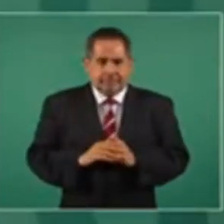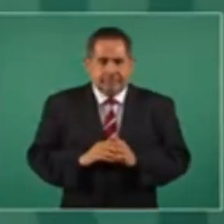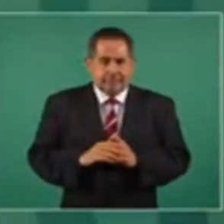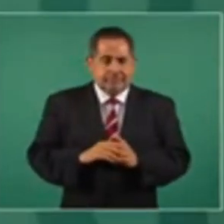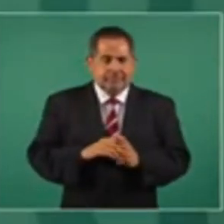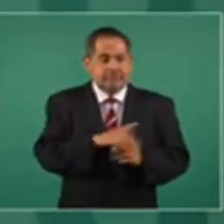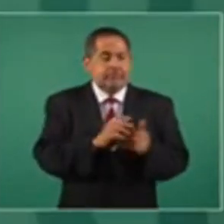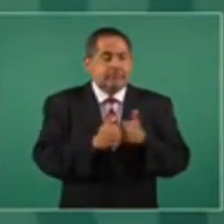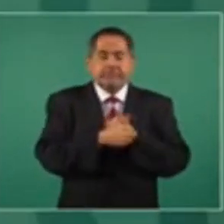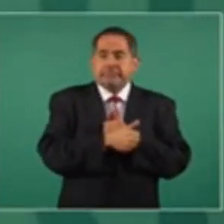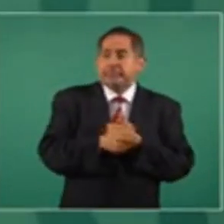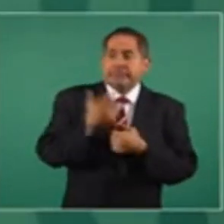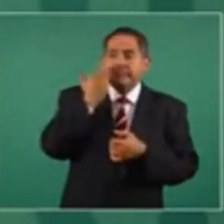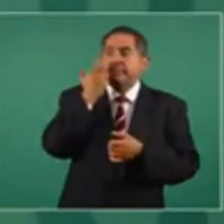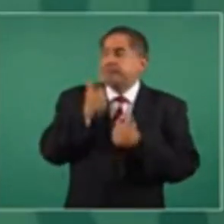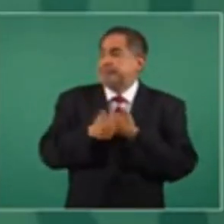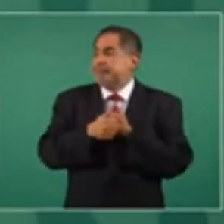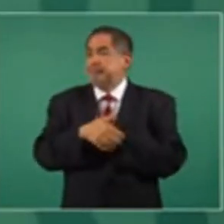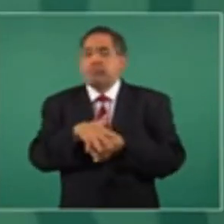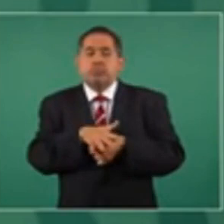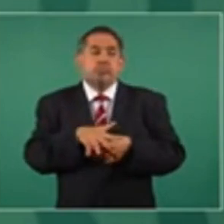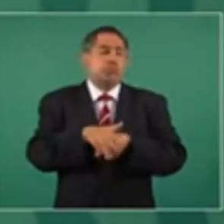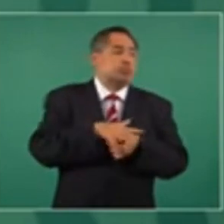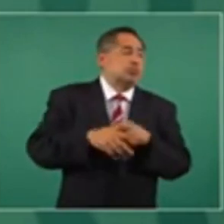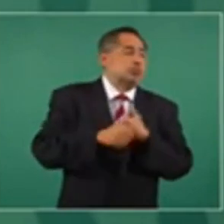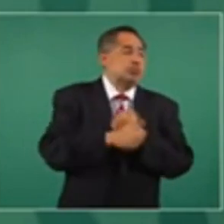convertirse en tapaderas,